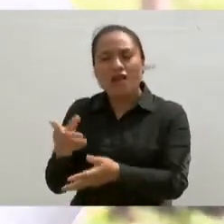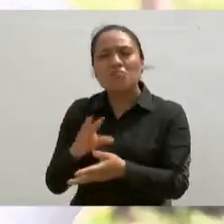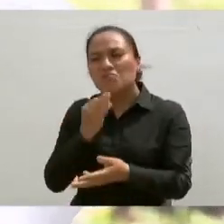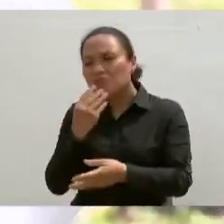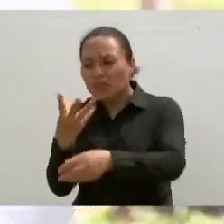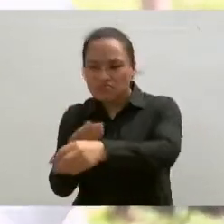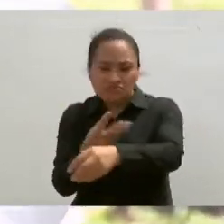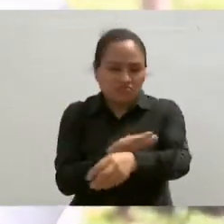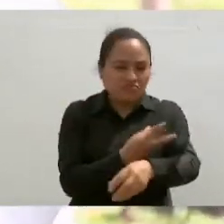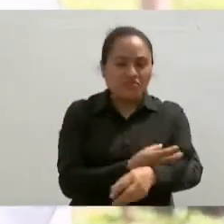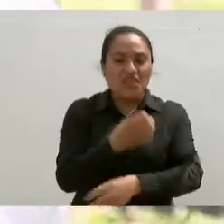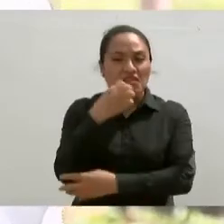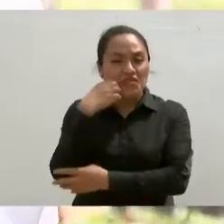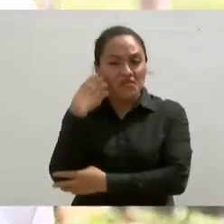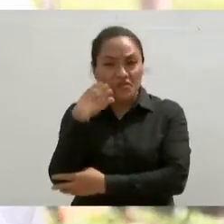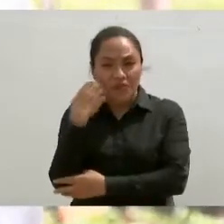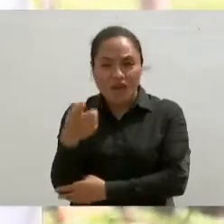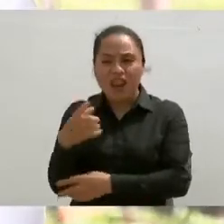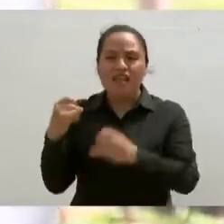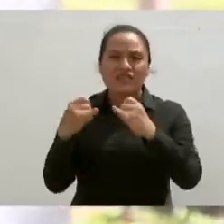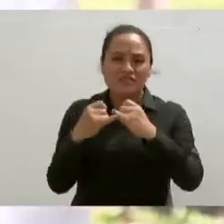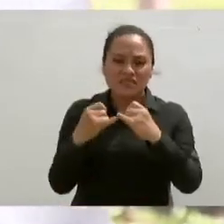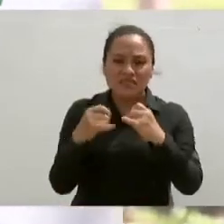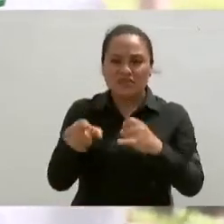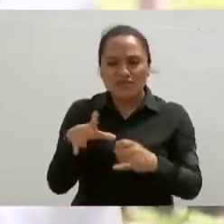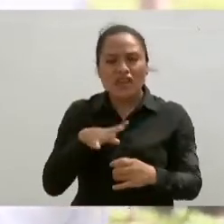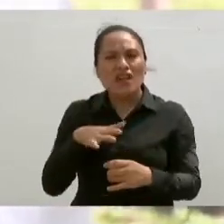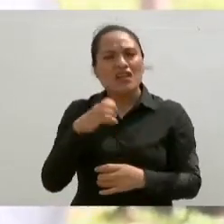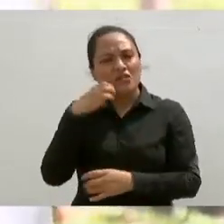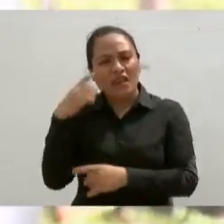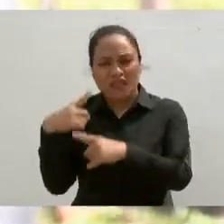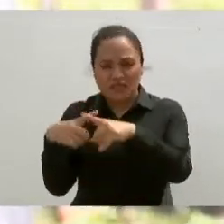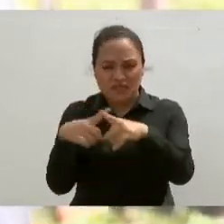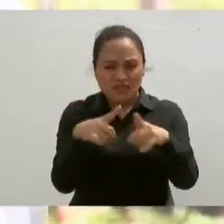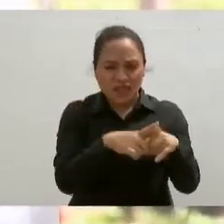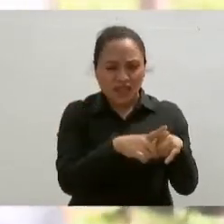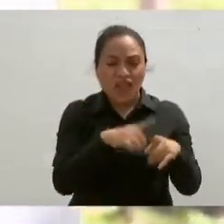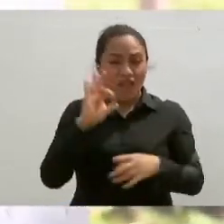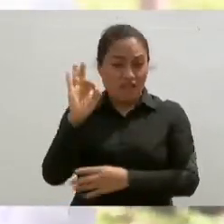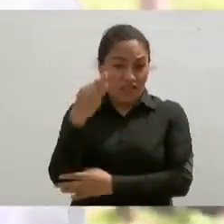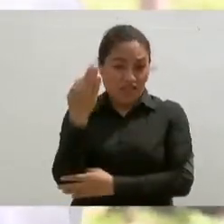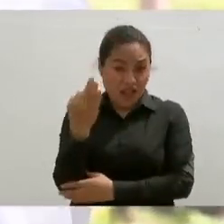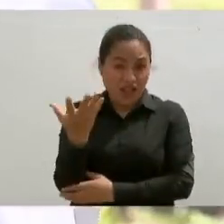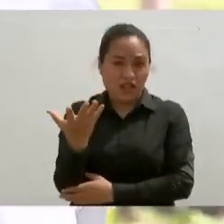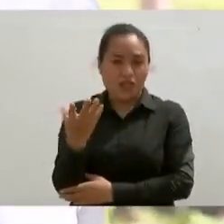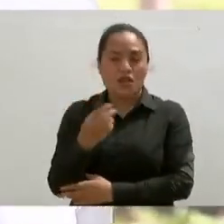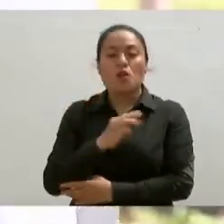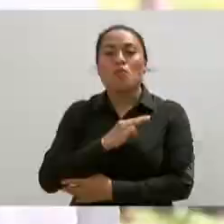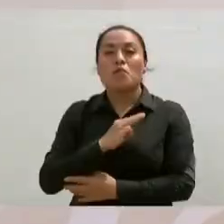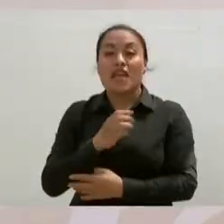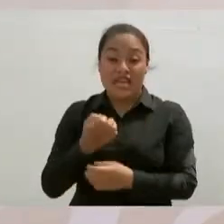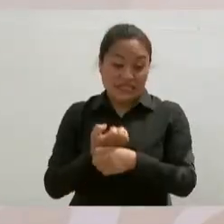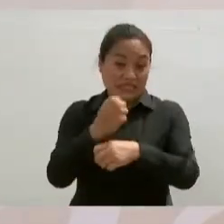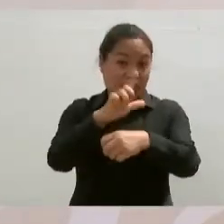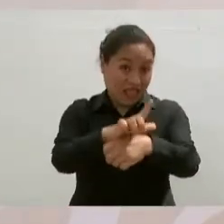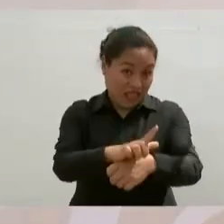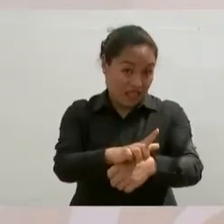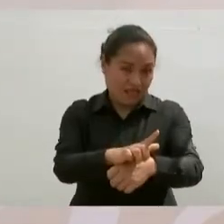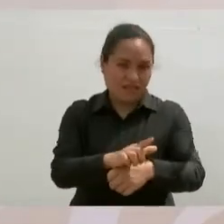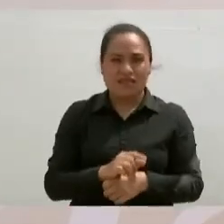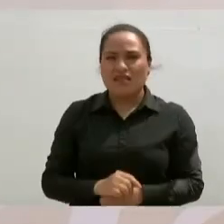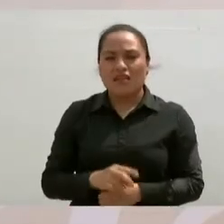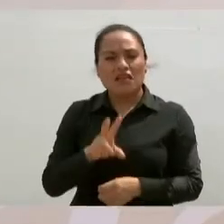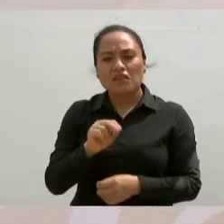escuelas a las instituciones del gobierno federal, del gobierno estatal, y